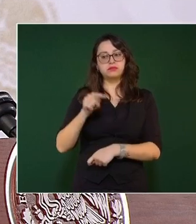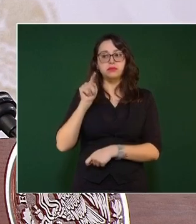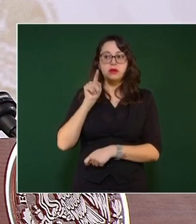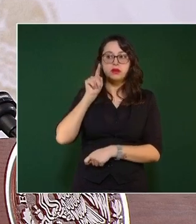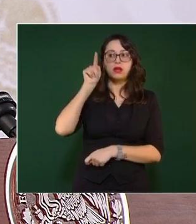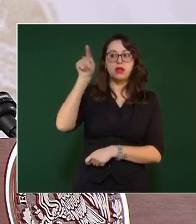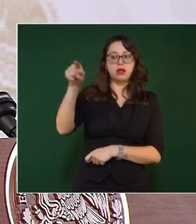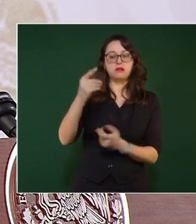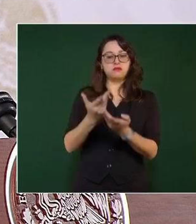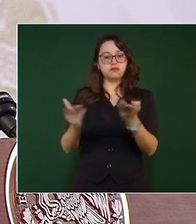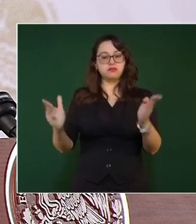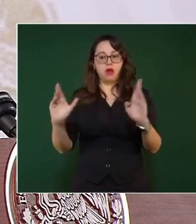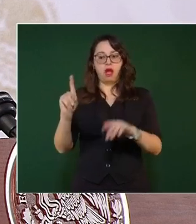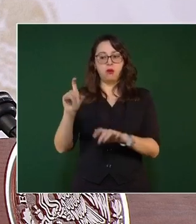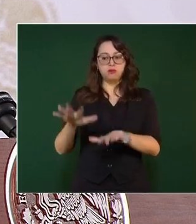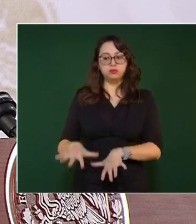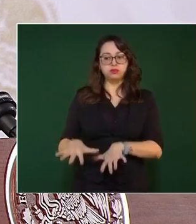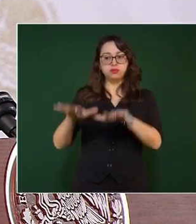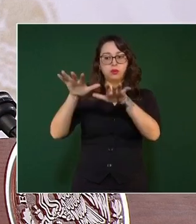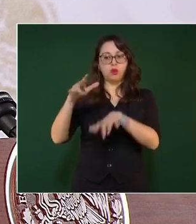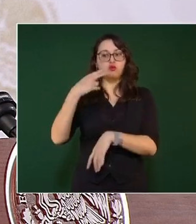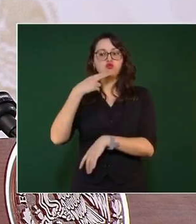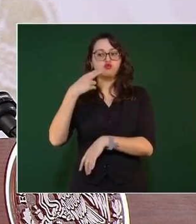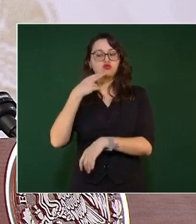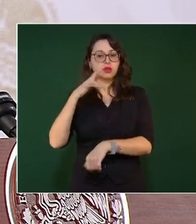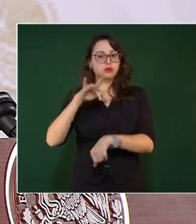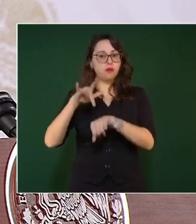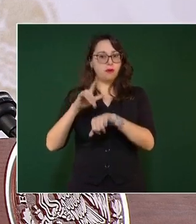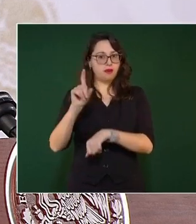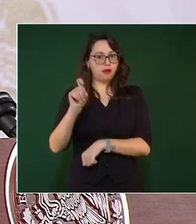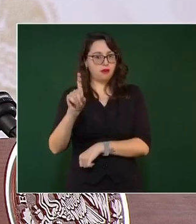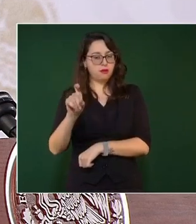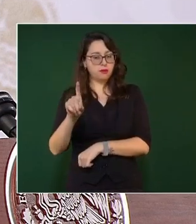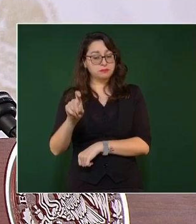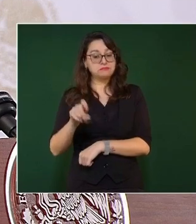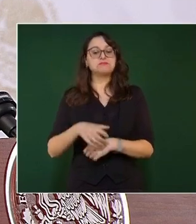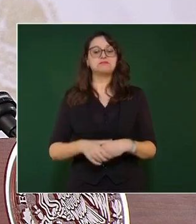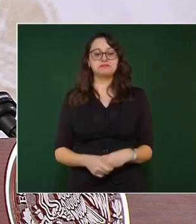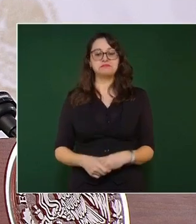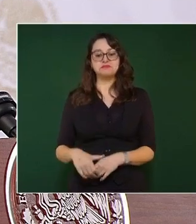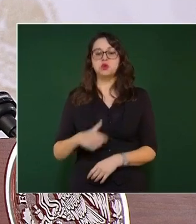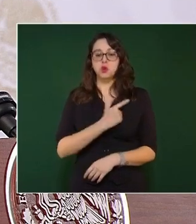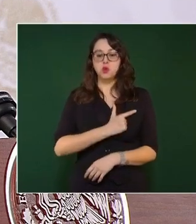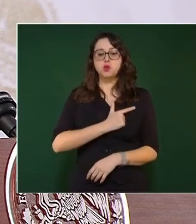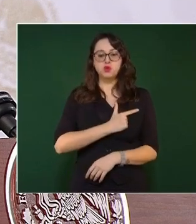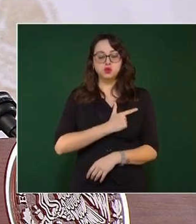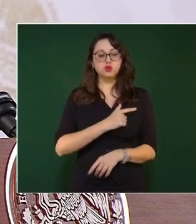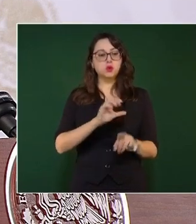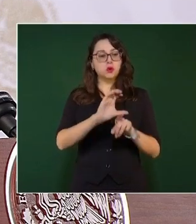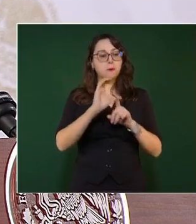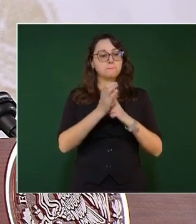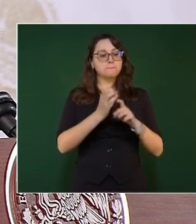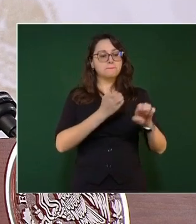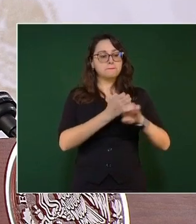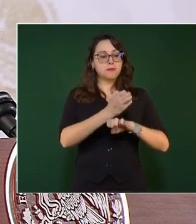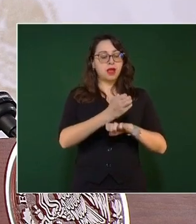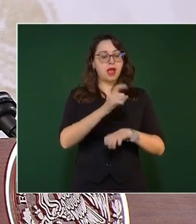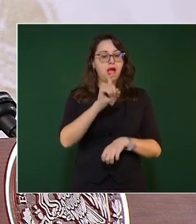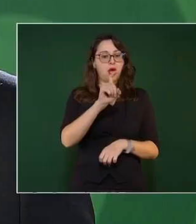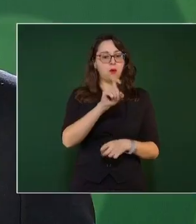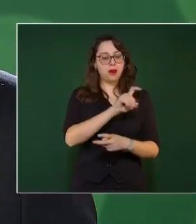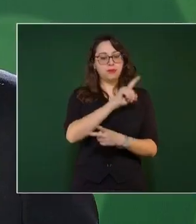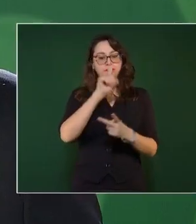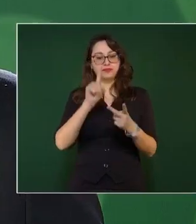presa El Batán. La verdad, celebramos que la Comisión Estatal de Aguas, el gobierno del estado de